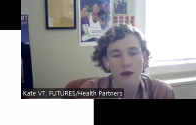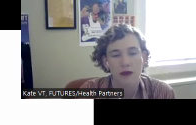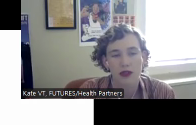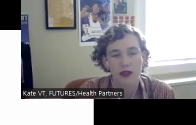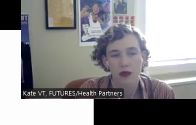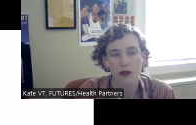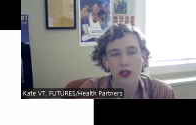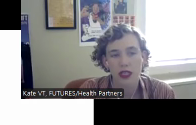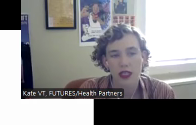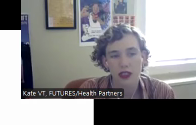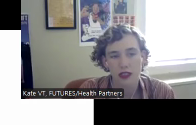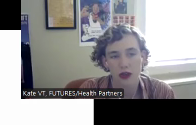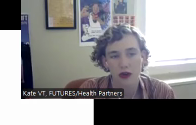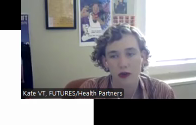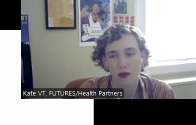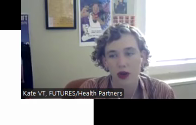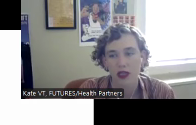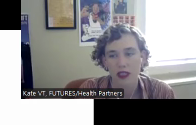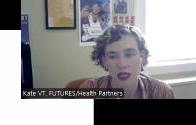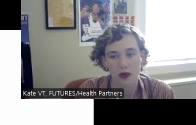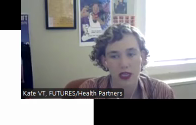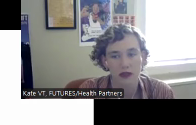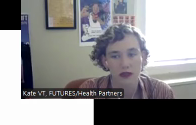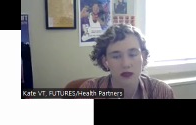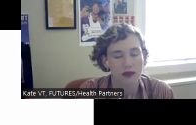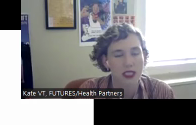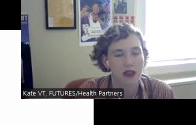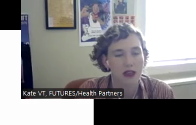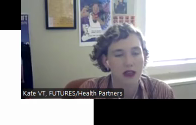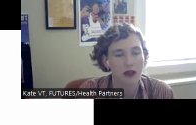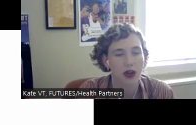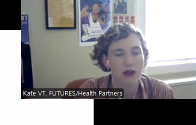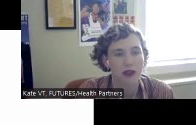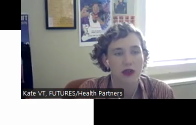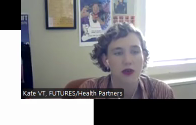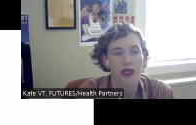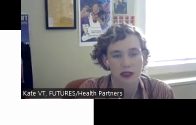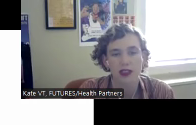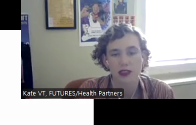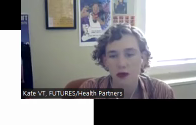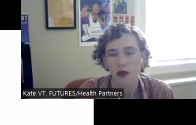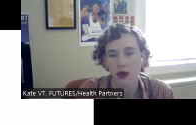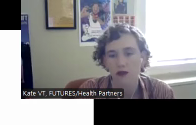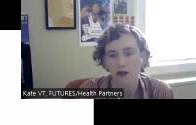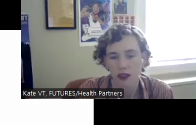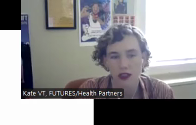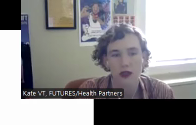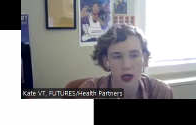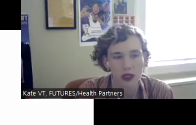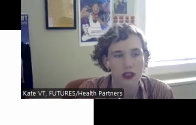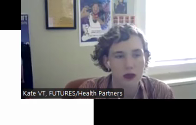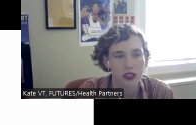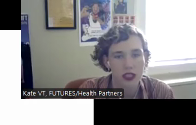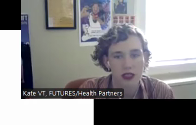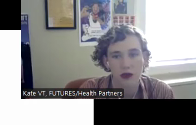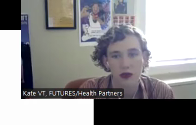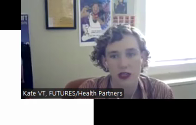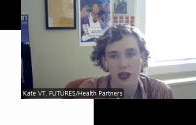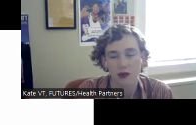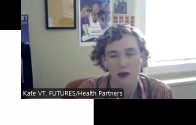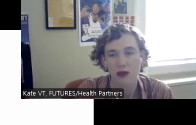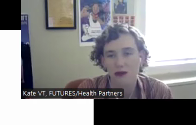una gráfica que voy a asegurarme de enviarles a todos para que reciban la información. Así que